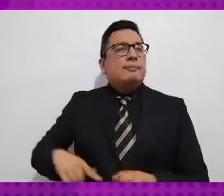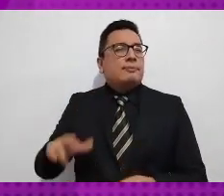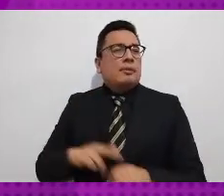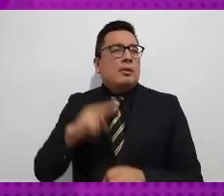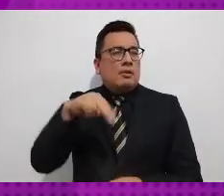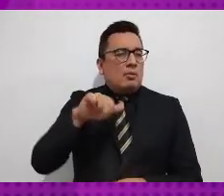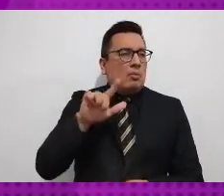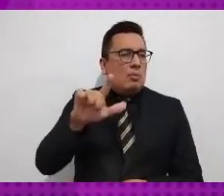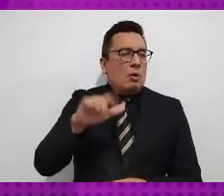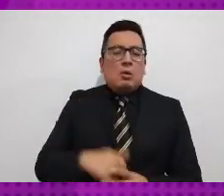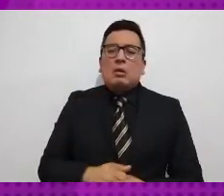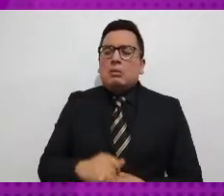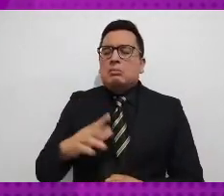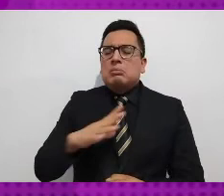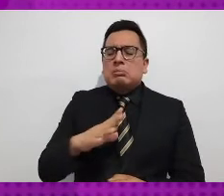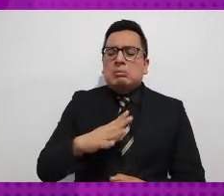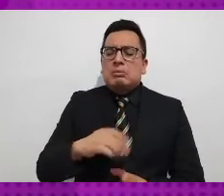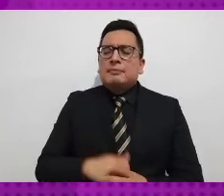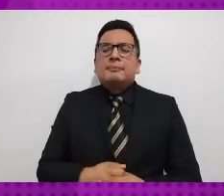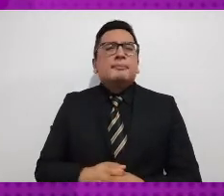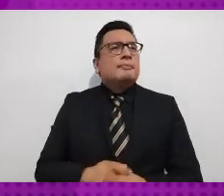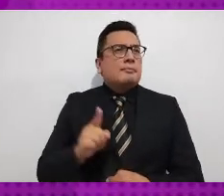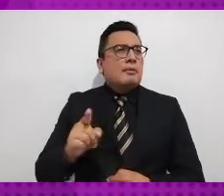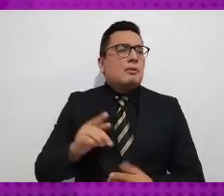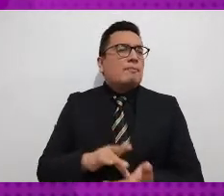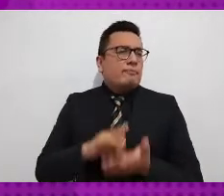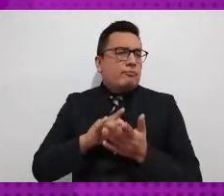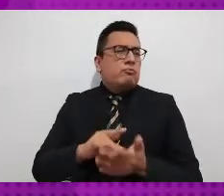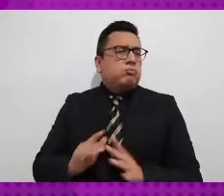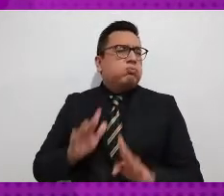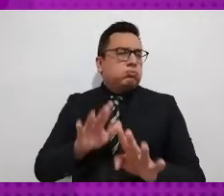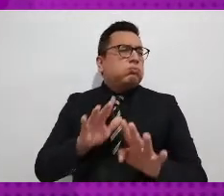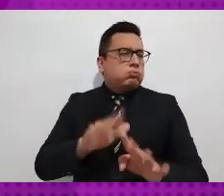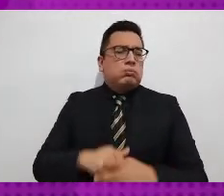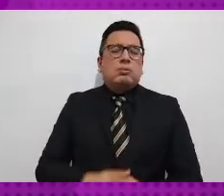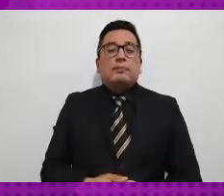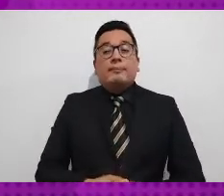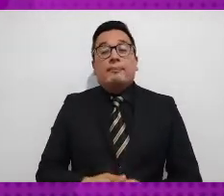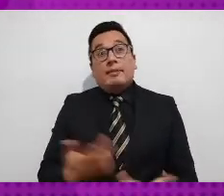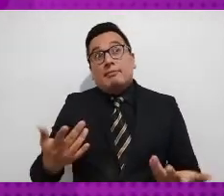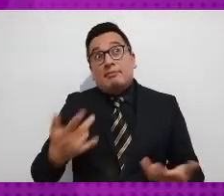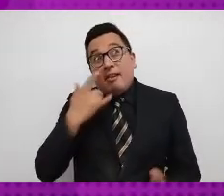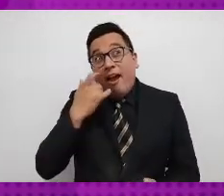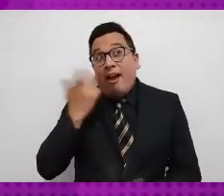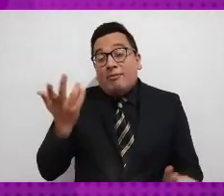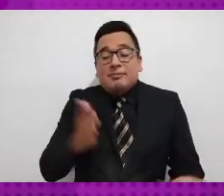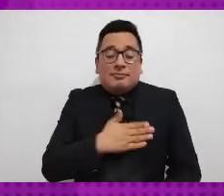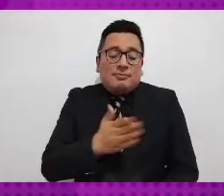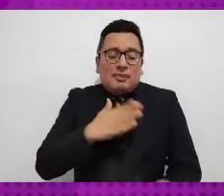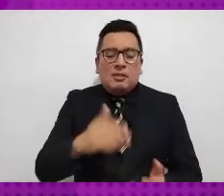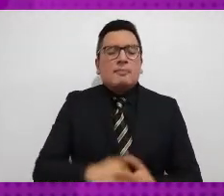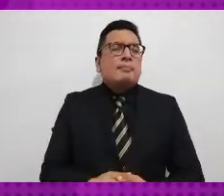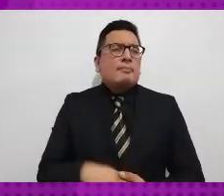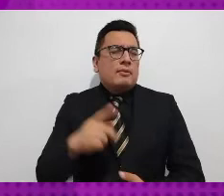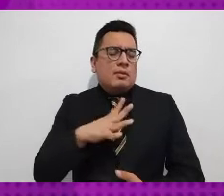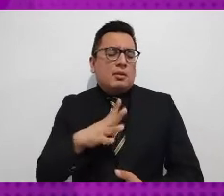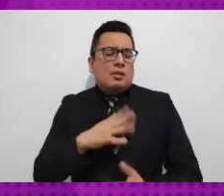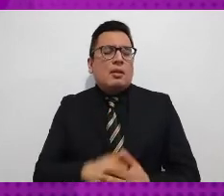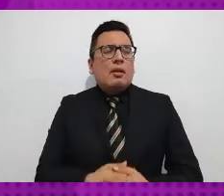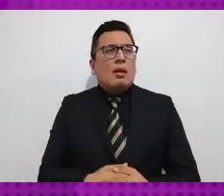México no lo hacen. Ya lo han hecho algunos alcaldes, por ejemplo, hemos visto la alcaldesa de Tlalpan, que por cierto es